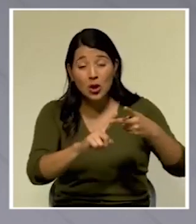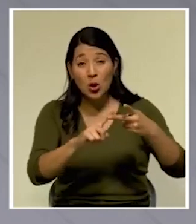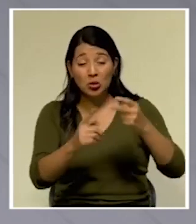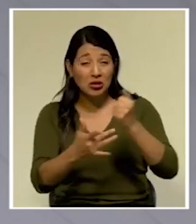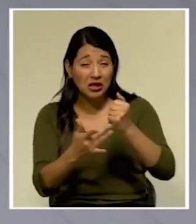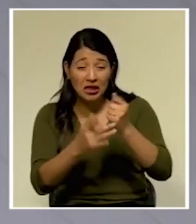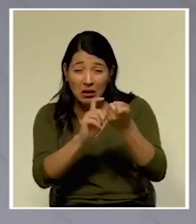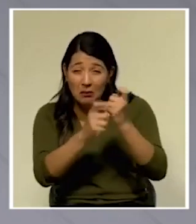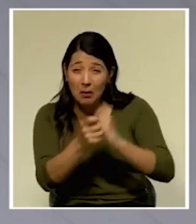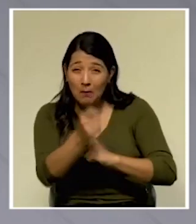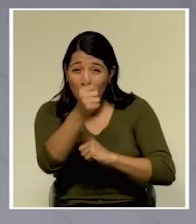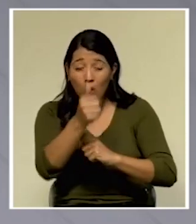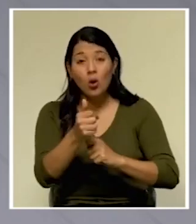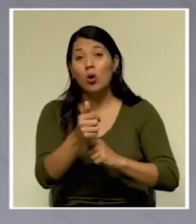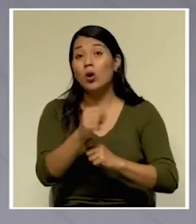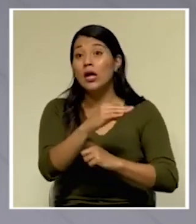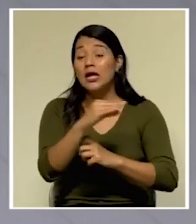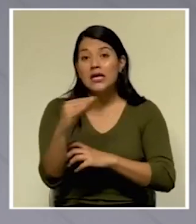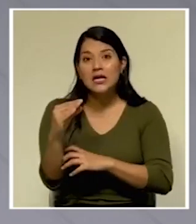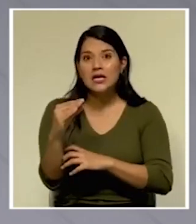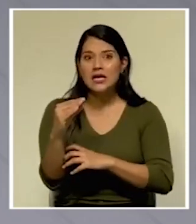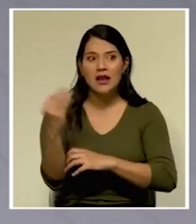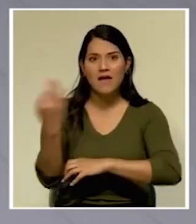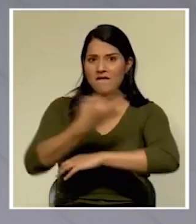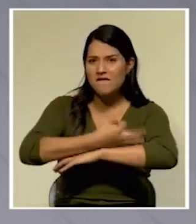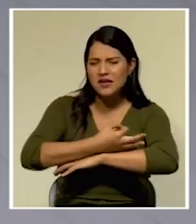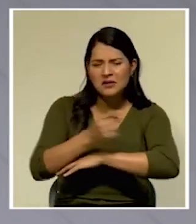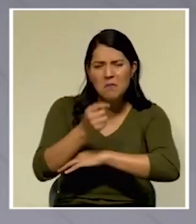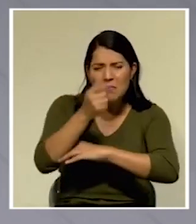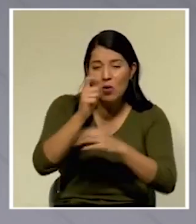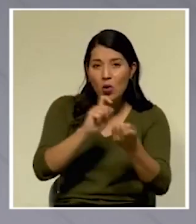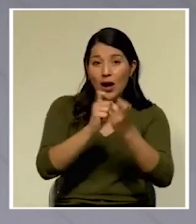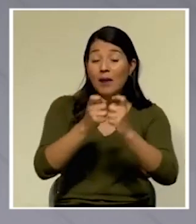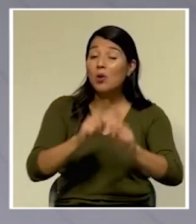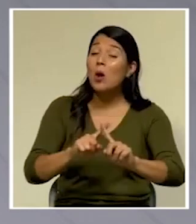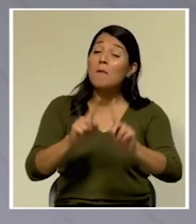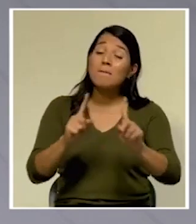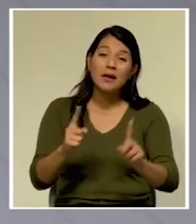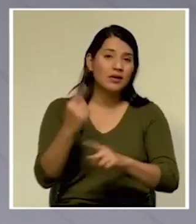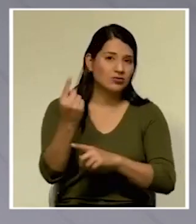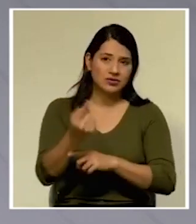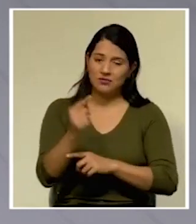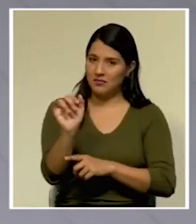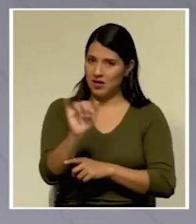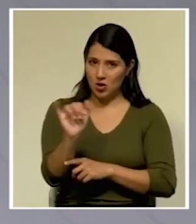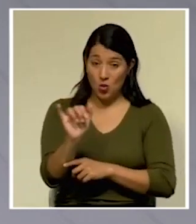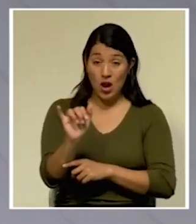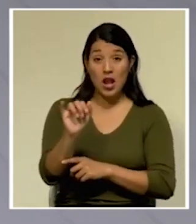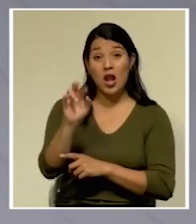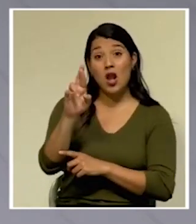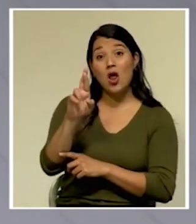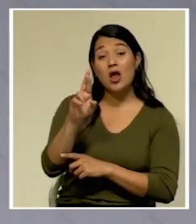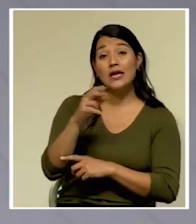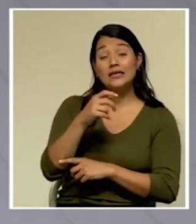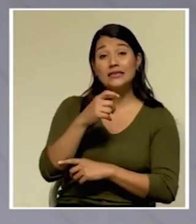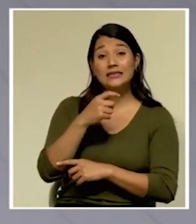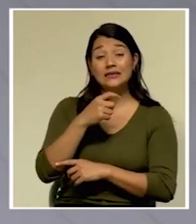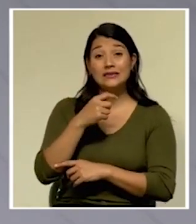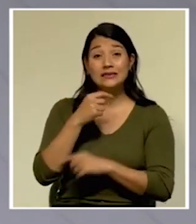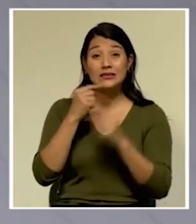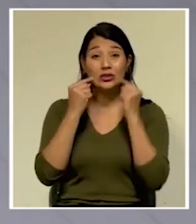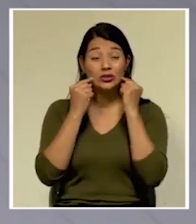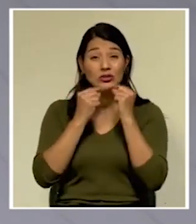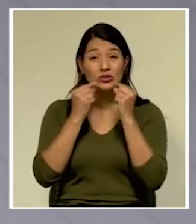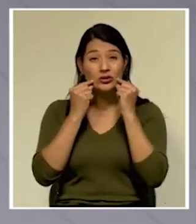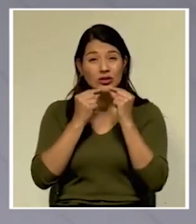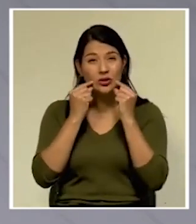fechas, pero mostrándonos siempre una tendencia en la que Rodrigo Chávez se encuentra al frente de las intenciones